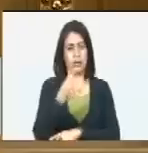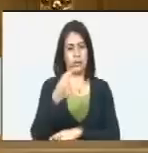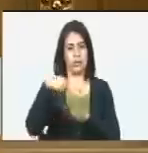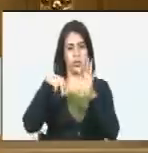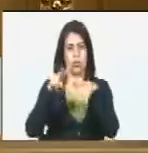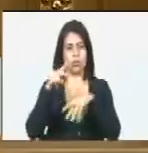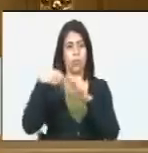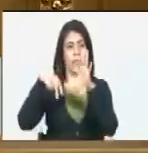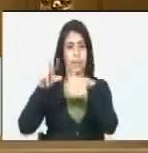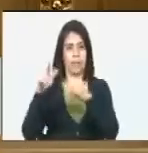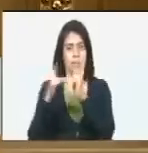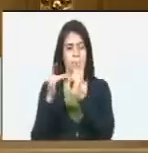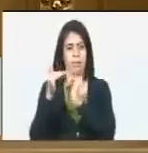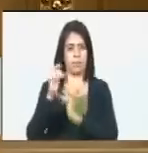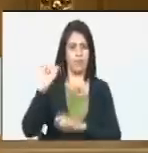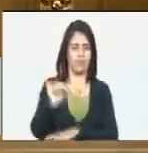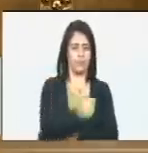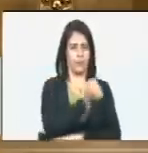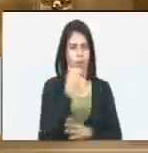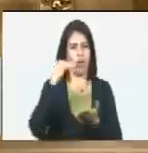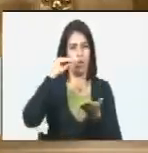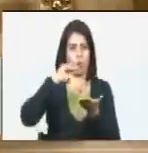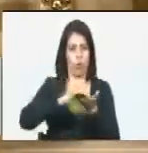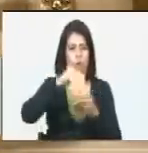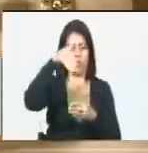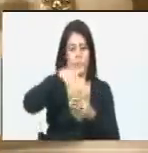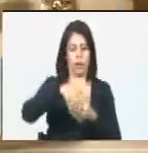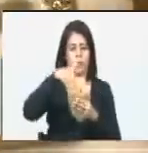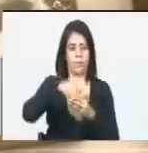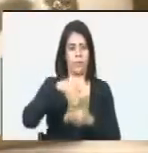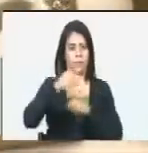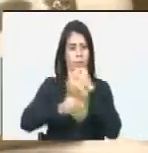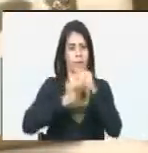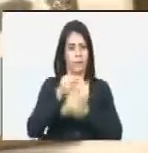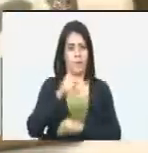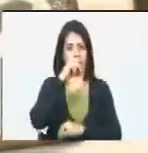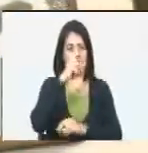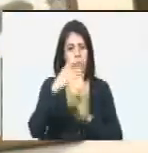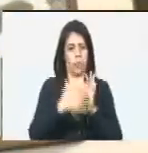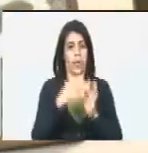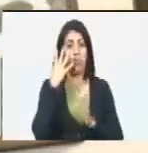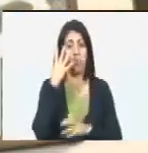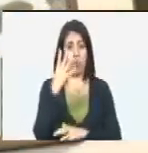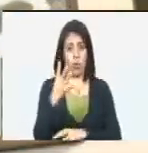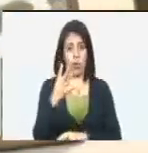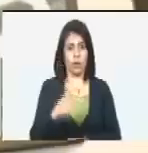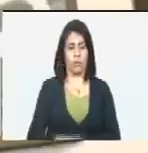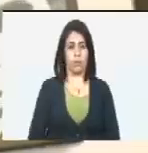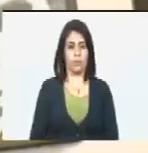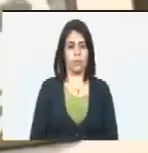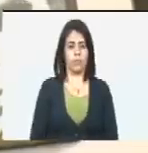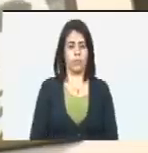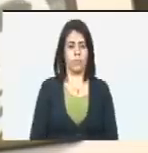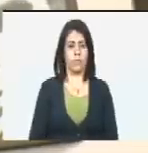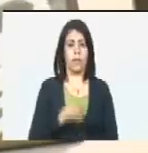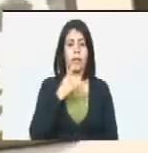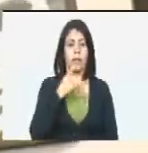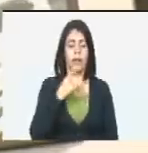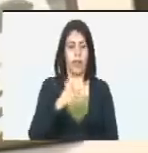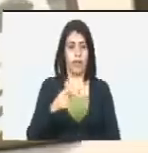y Chávez lo remató con el referéndum revocatorio en el 2004. Y les digo desde aquí,